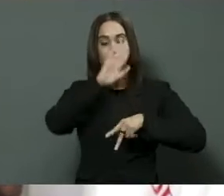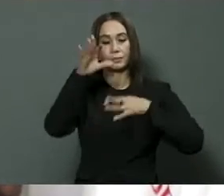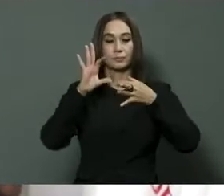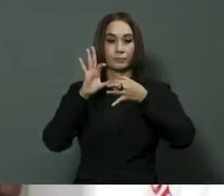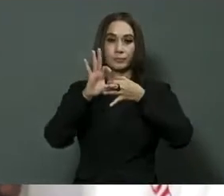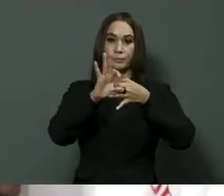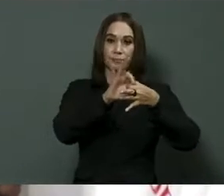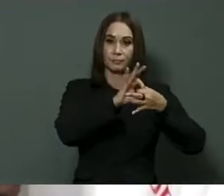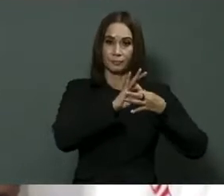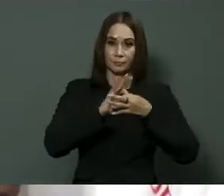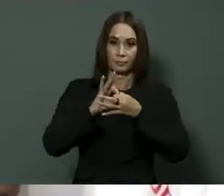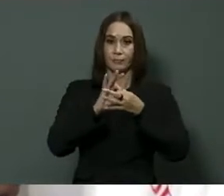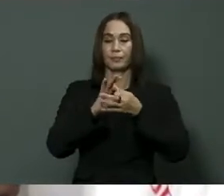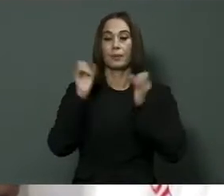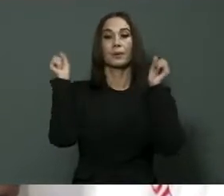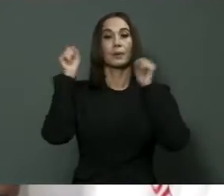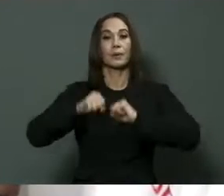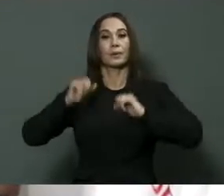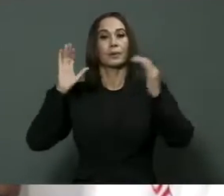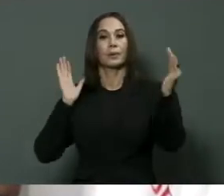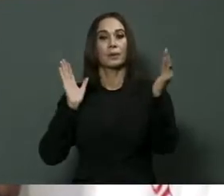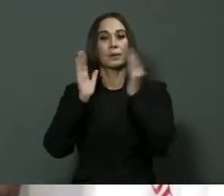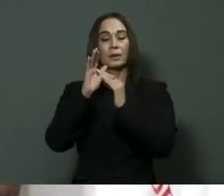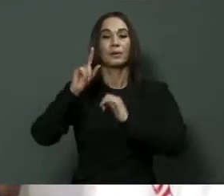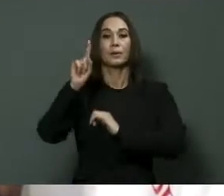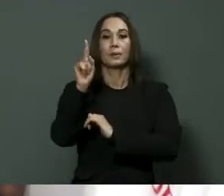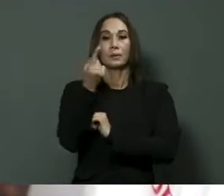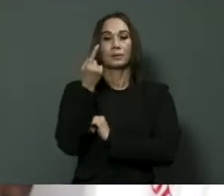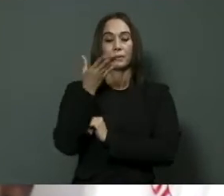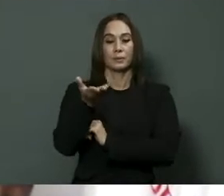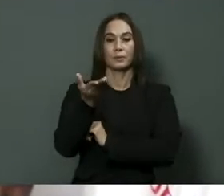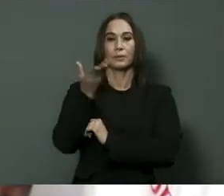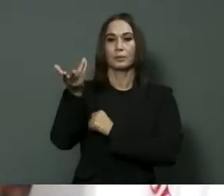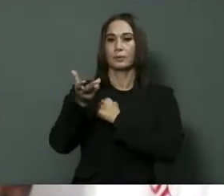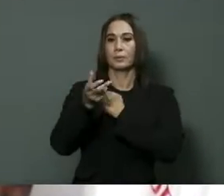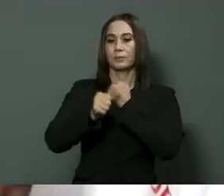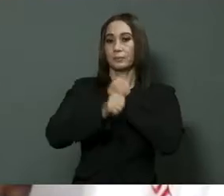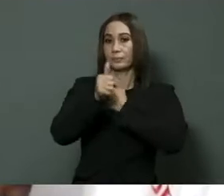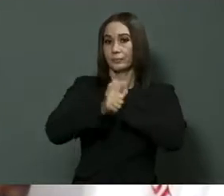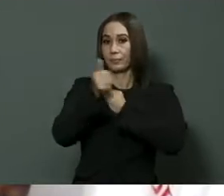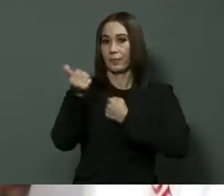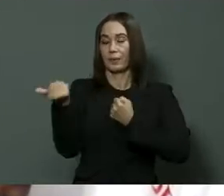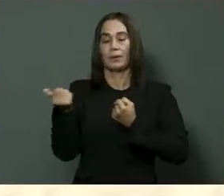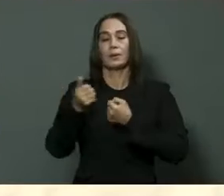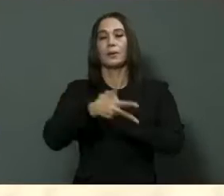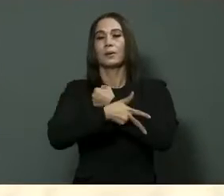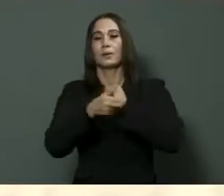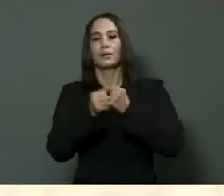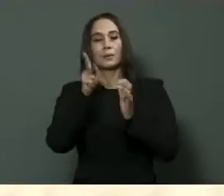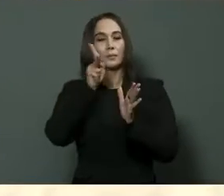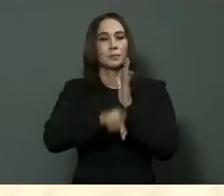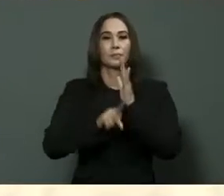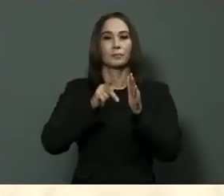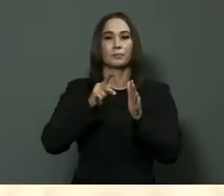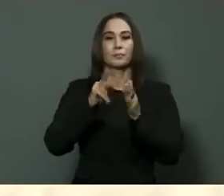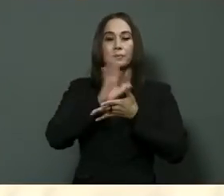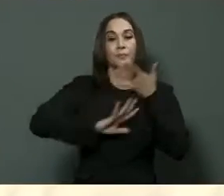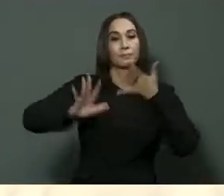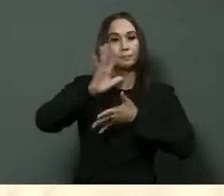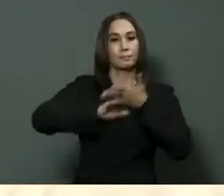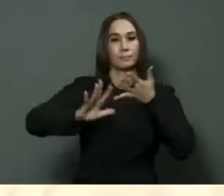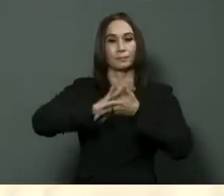unimos para enfrentar no solo a los antisociales que intranquilizan la paz